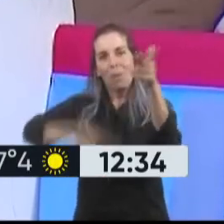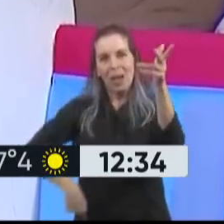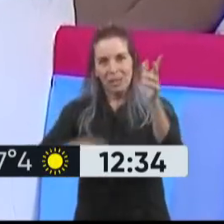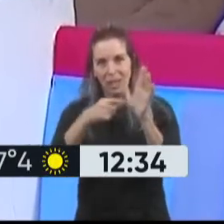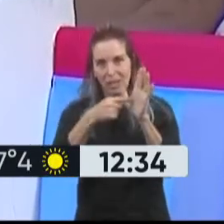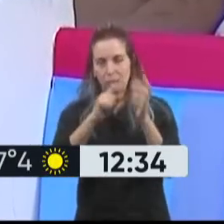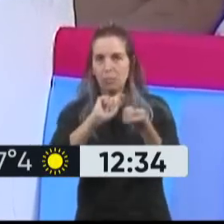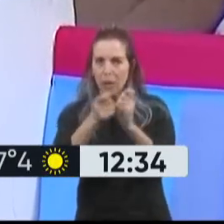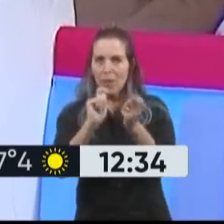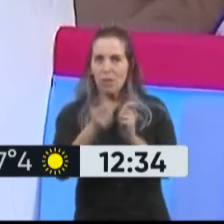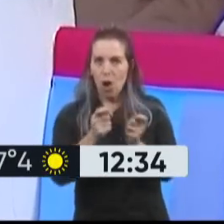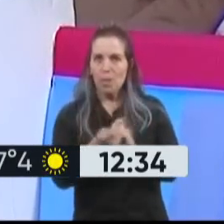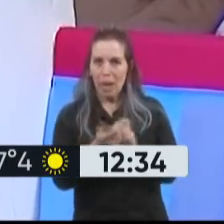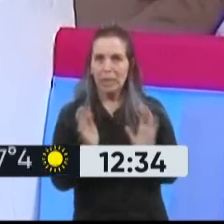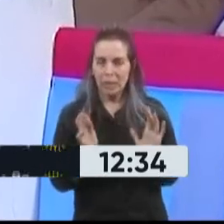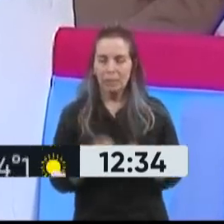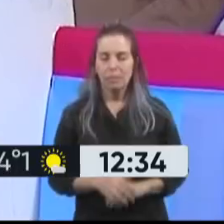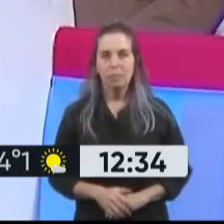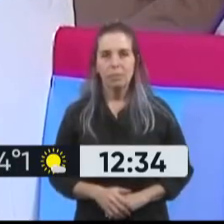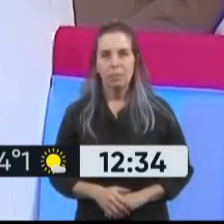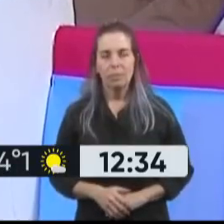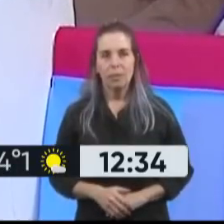Para tener un orden de magnitudes,